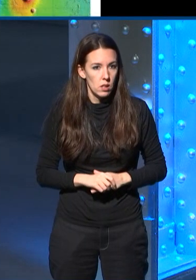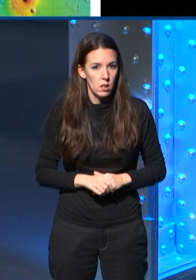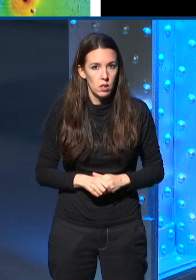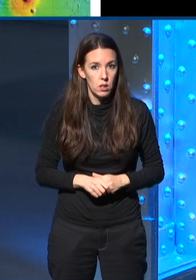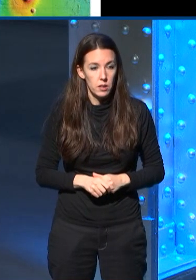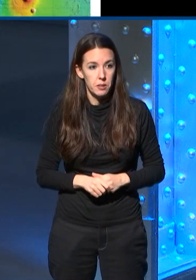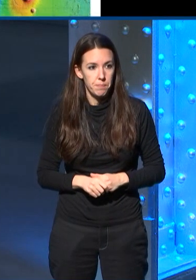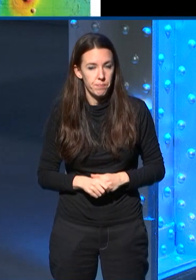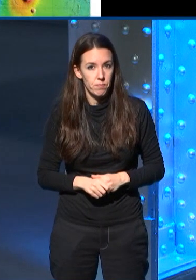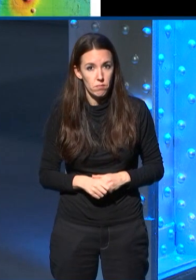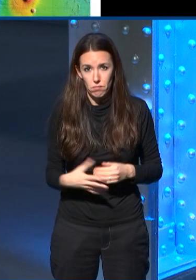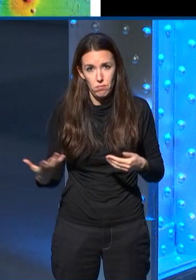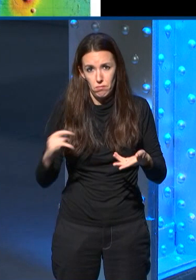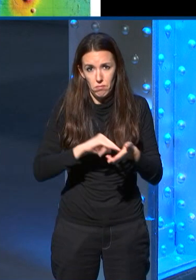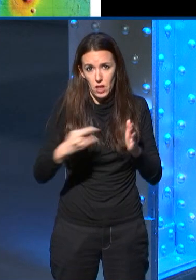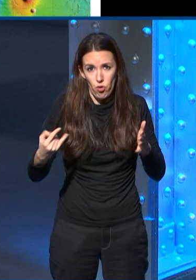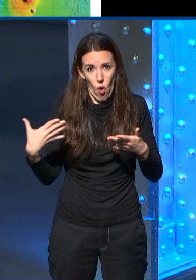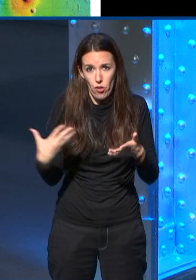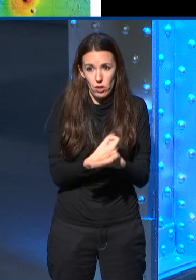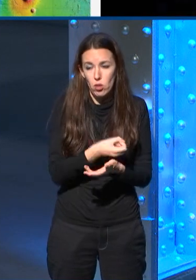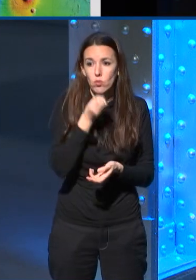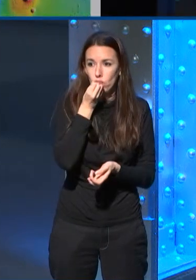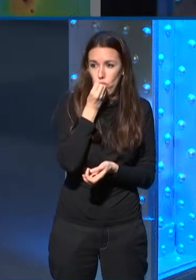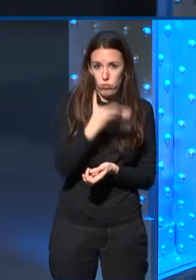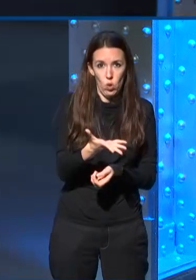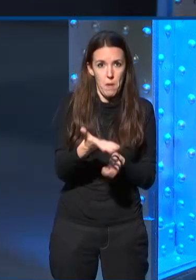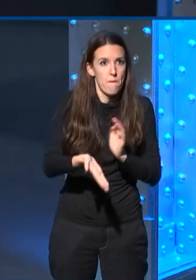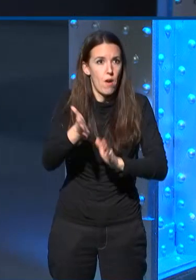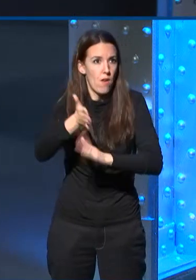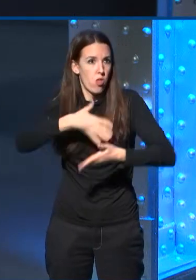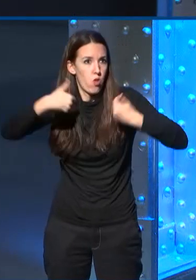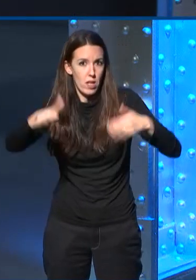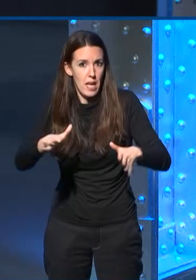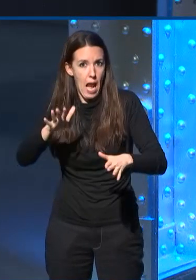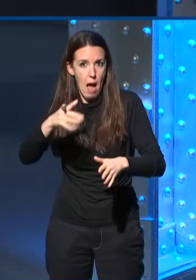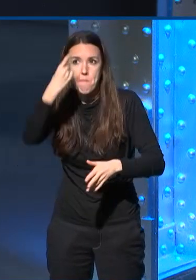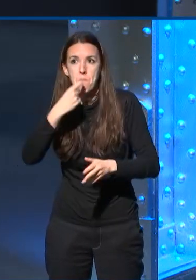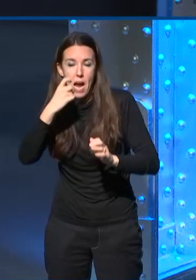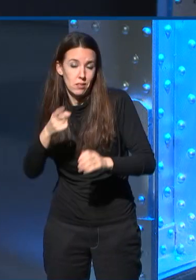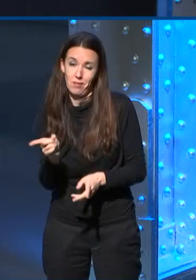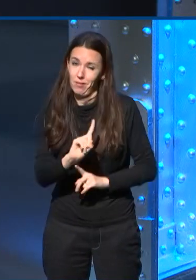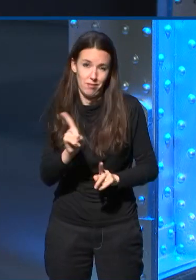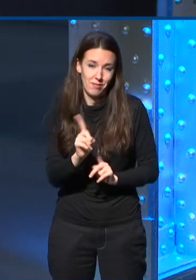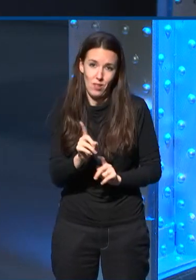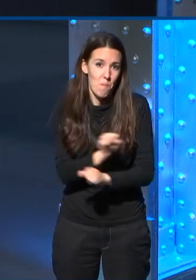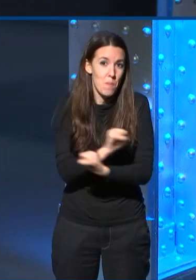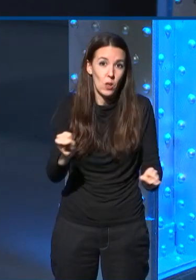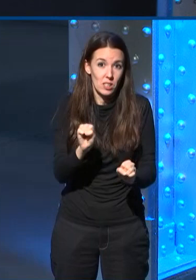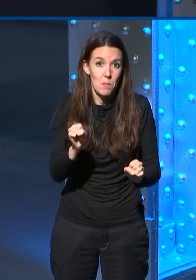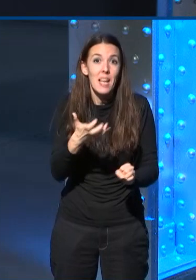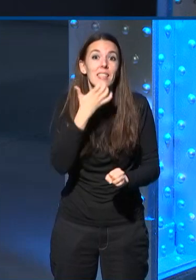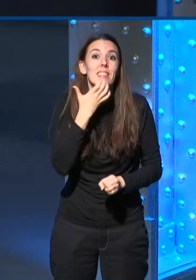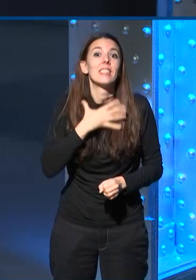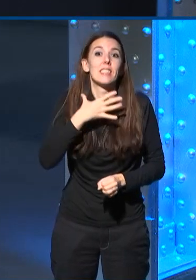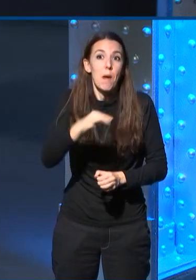Bien, con toda esta tecnología, alguno dirá, bueno, pues entonces, muy bien, vamos a donde queremos en Marte. No, nada más lejos de la realidad, no vamos a donde queremos, vamos a donde